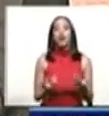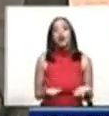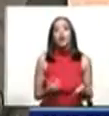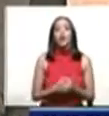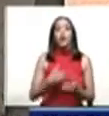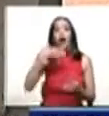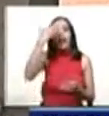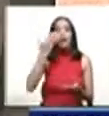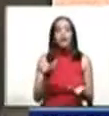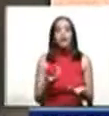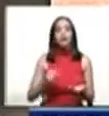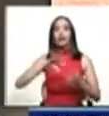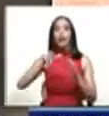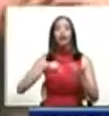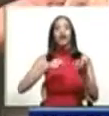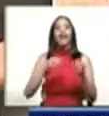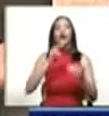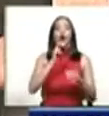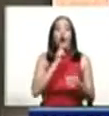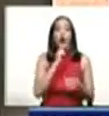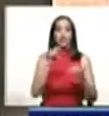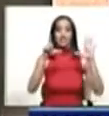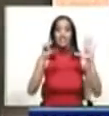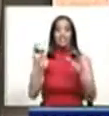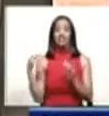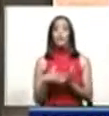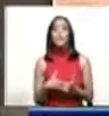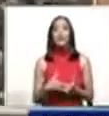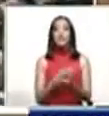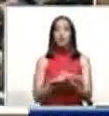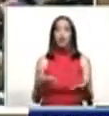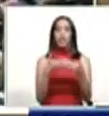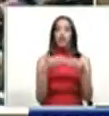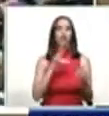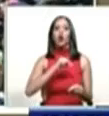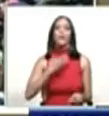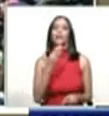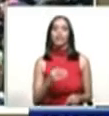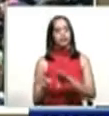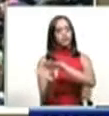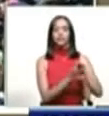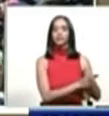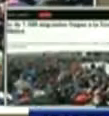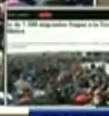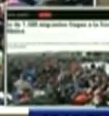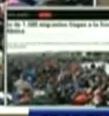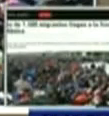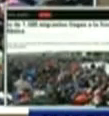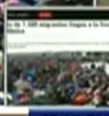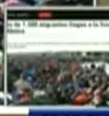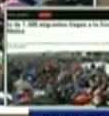reservas internacionales, se quedaron con más de 700.000 millones de dólares y nosotros no lo vamos a permitir. Vamos con la siguiente noticia, señor director, y es que más de 1.500 migrantes llegan a la